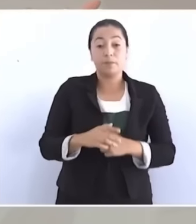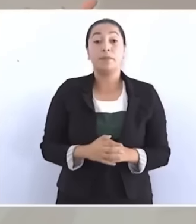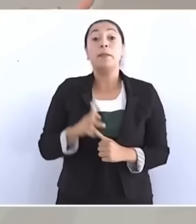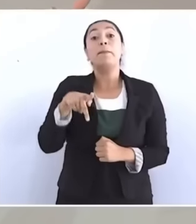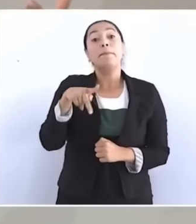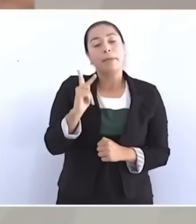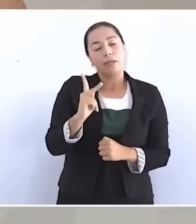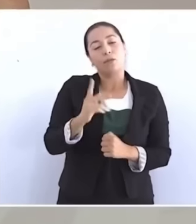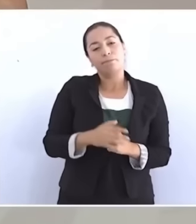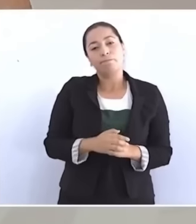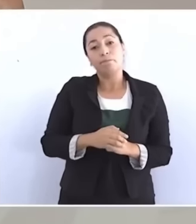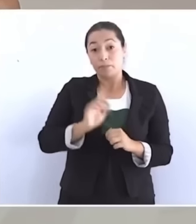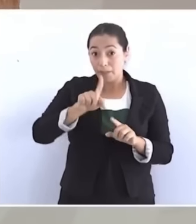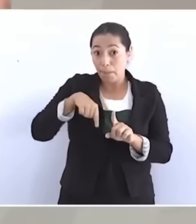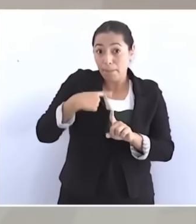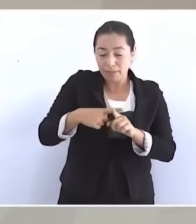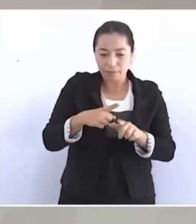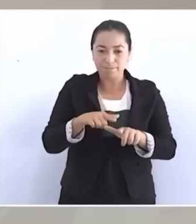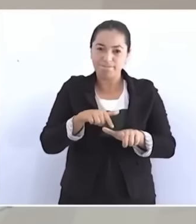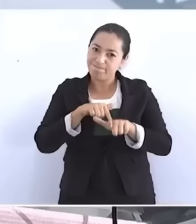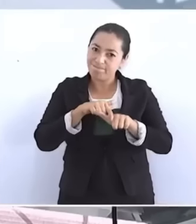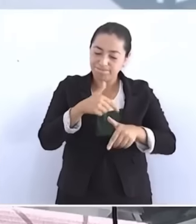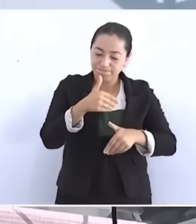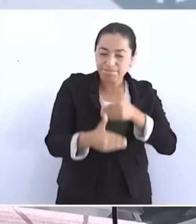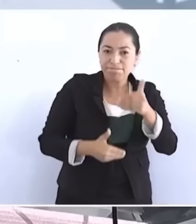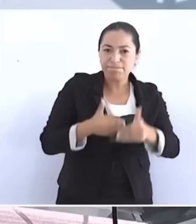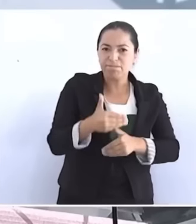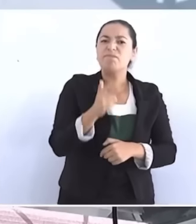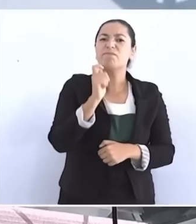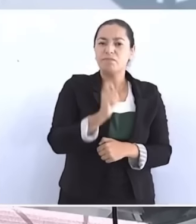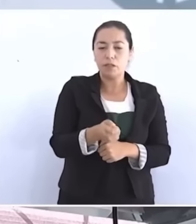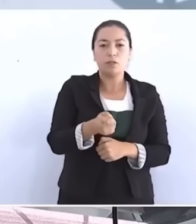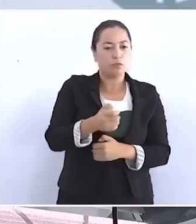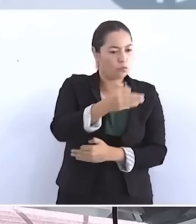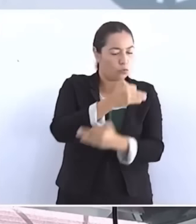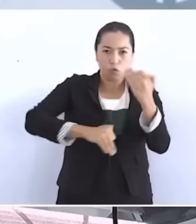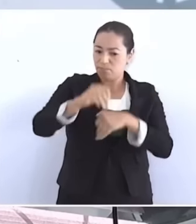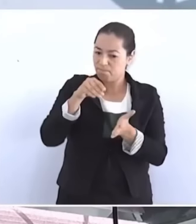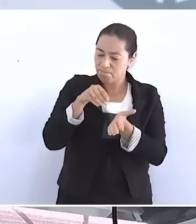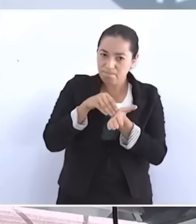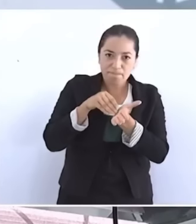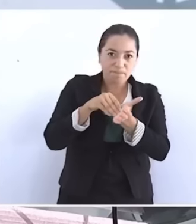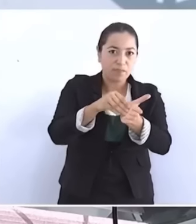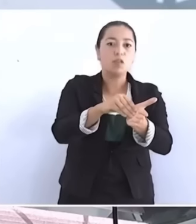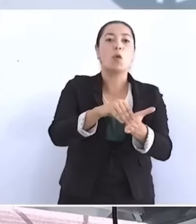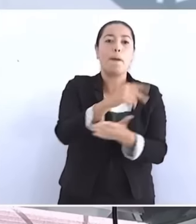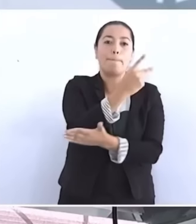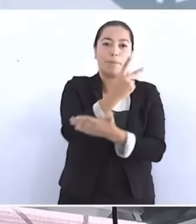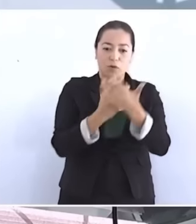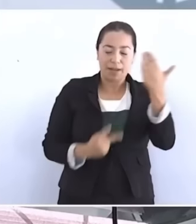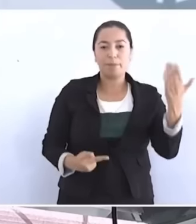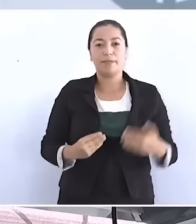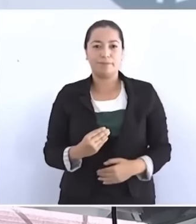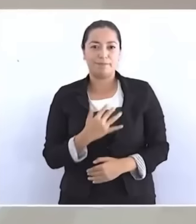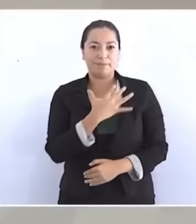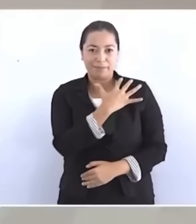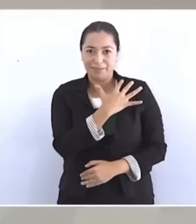continuidad, porque vamos a continuar con todos los programas de bienestar del